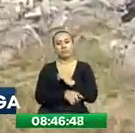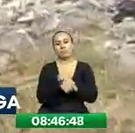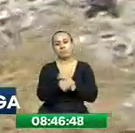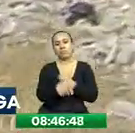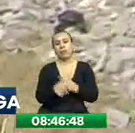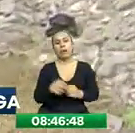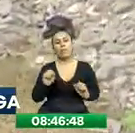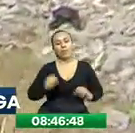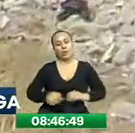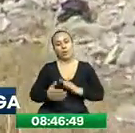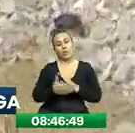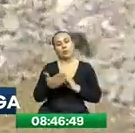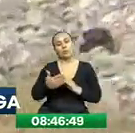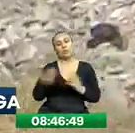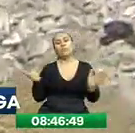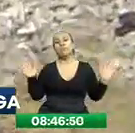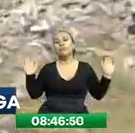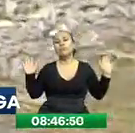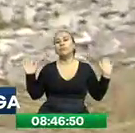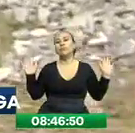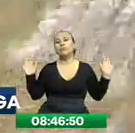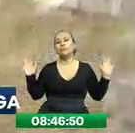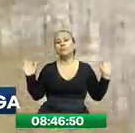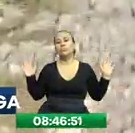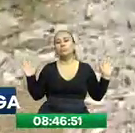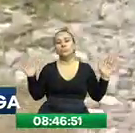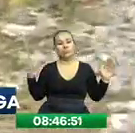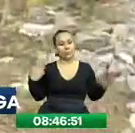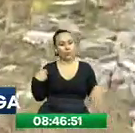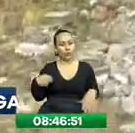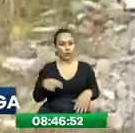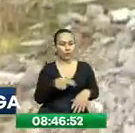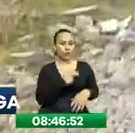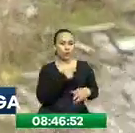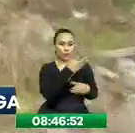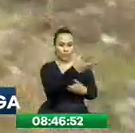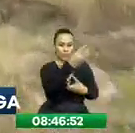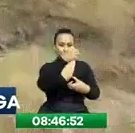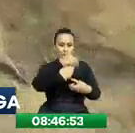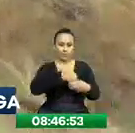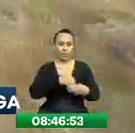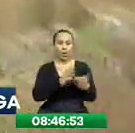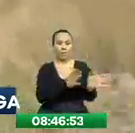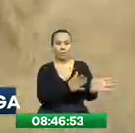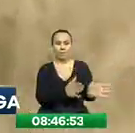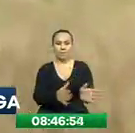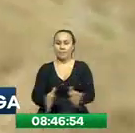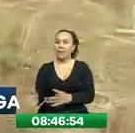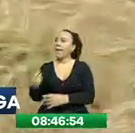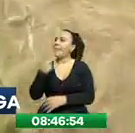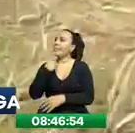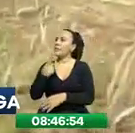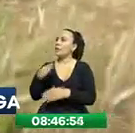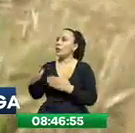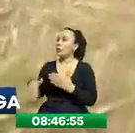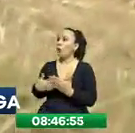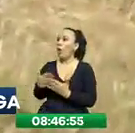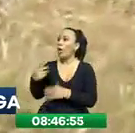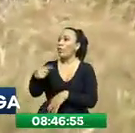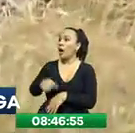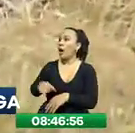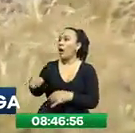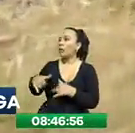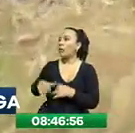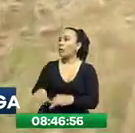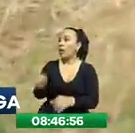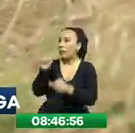a construir el muro. Al contrario, podría incluir en las sanciones, ¿no? Claro, municipio... A toda hora me dicen que siguen consumiendo sustancias